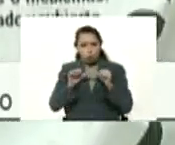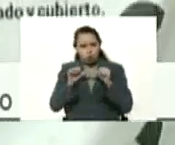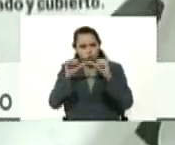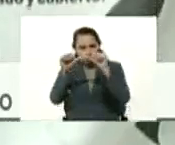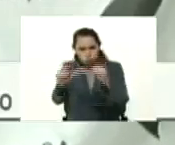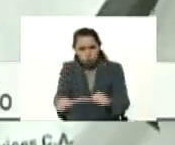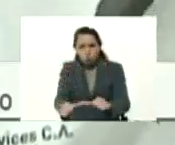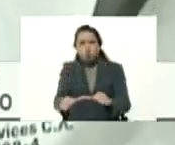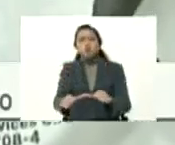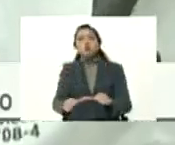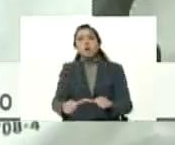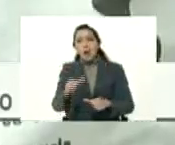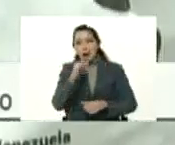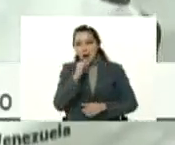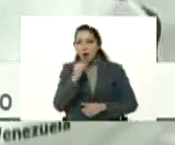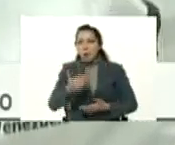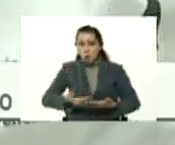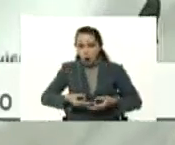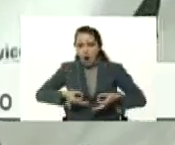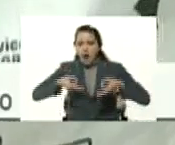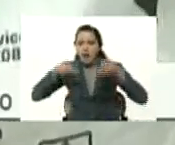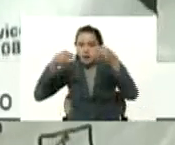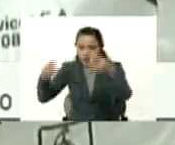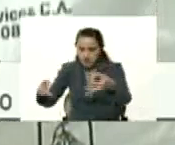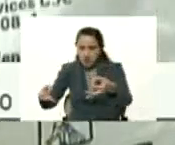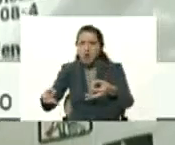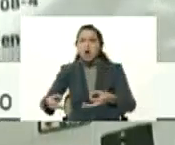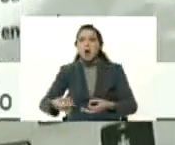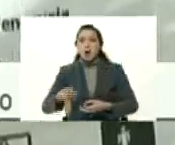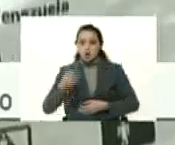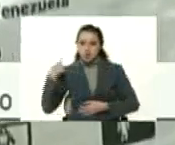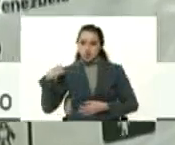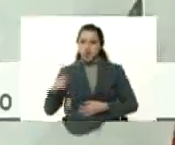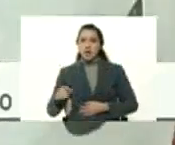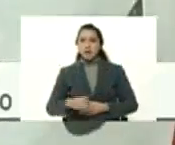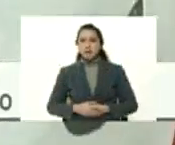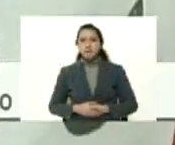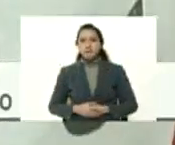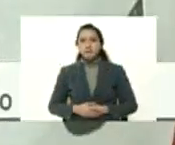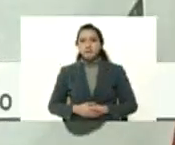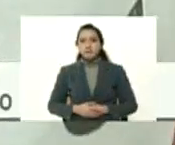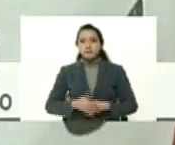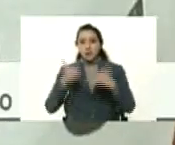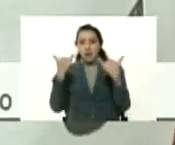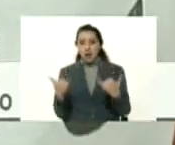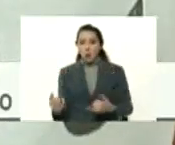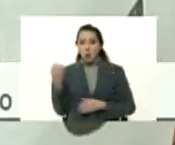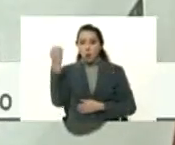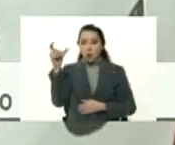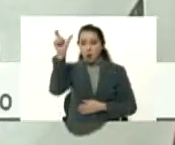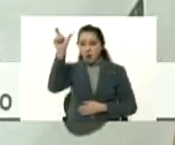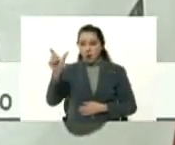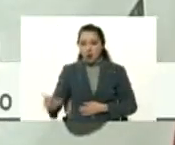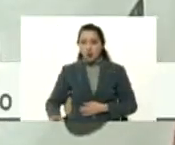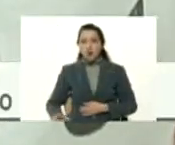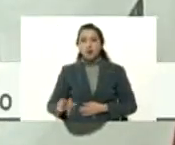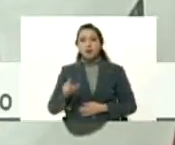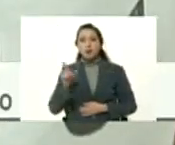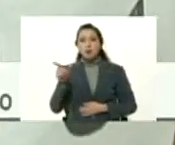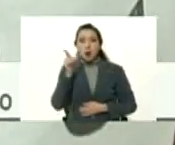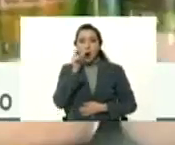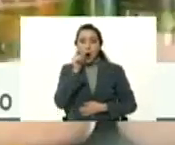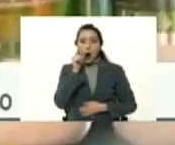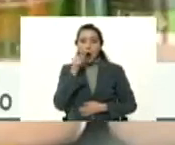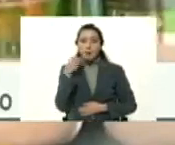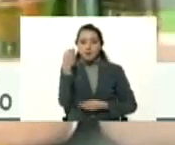va a tener en sus manos el documento que nosotros vamos a tener. Le voy a dar la palabra a Tejechea para que